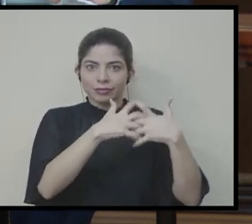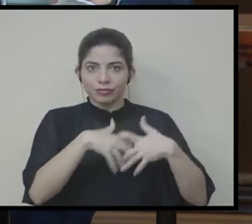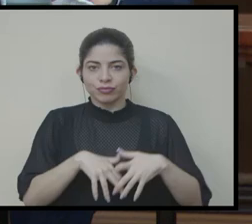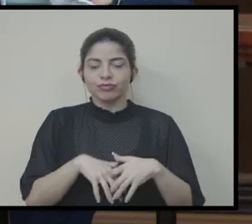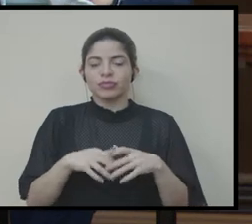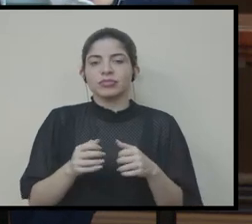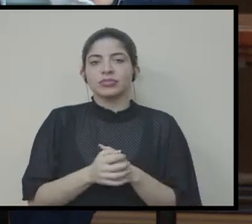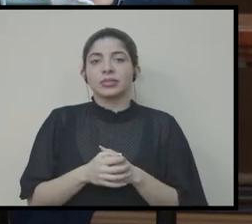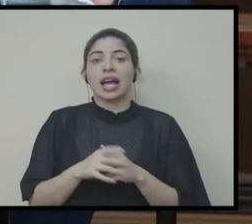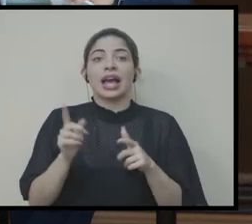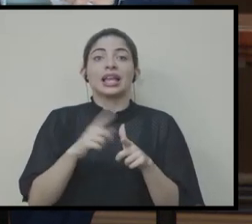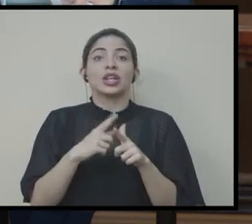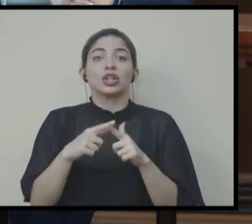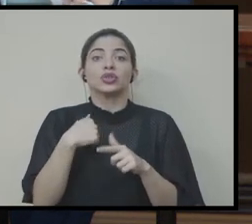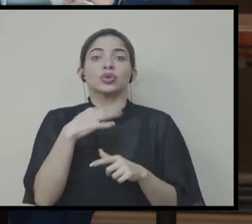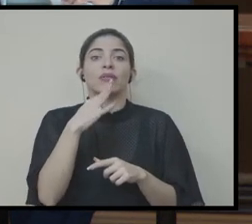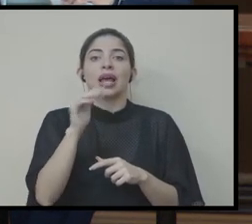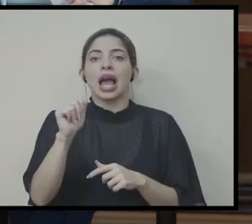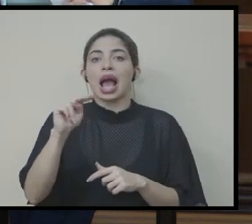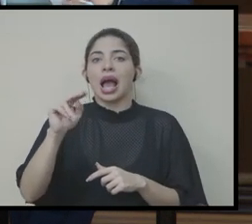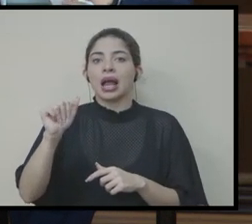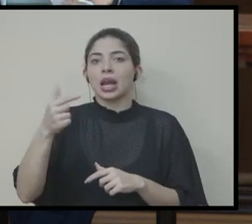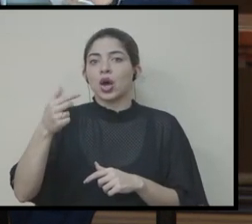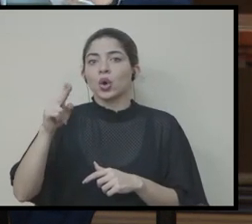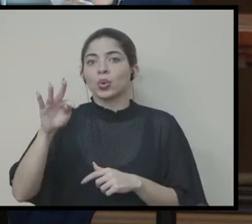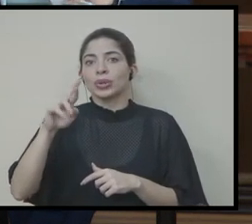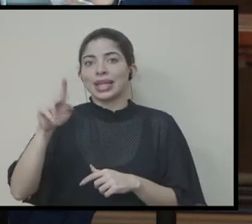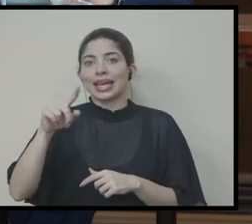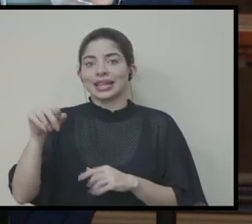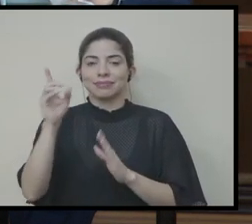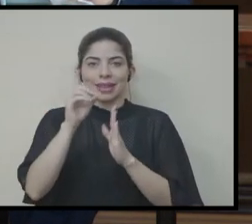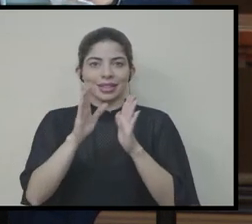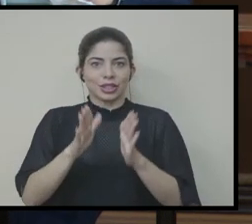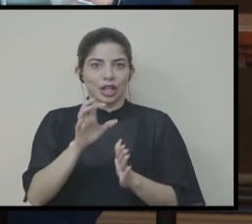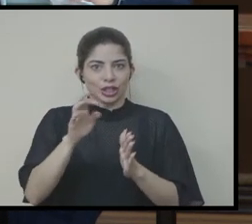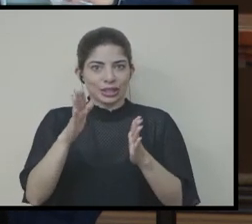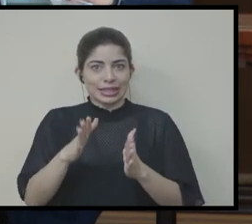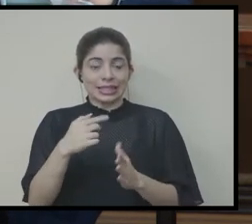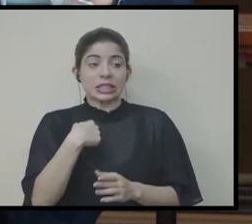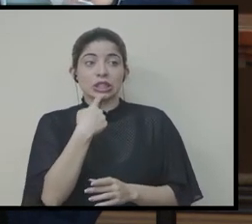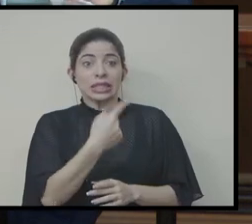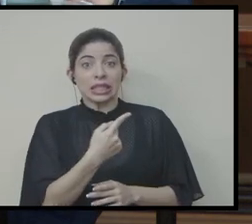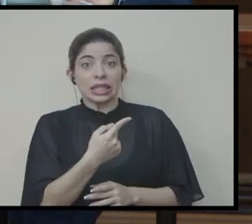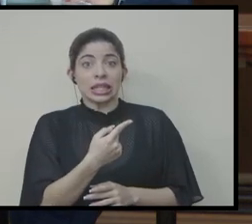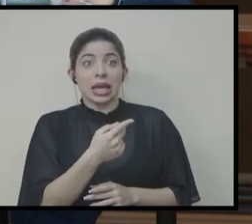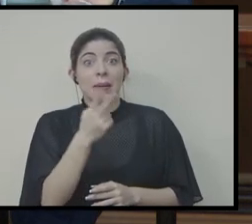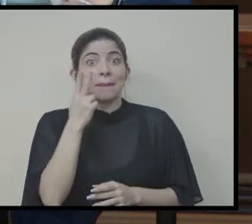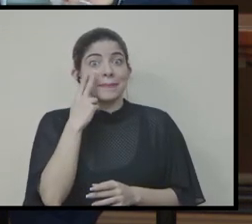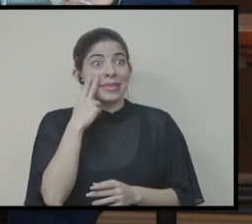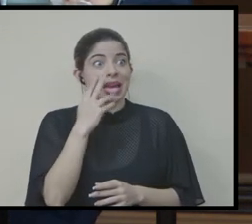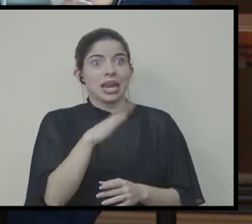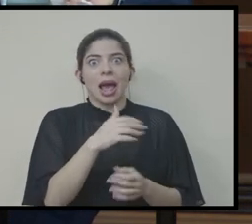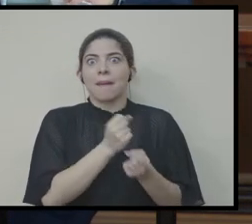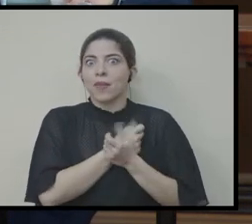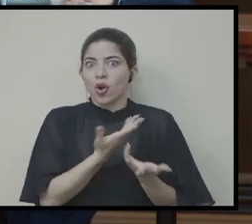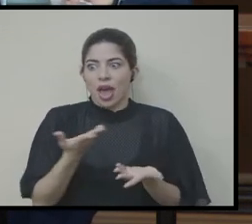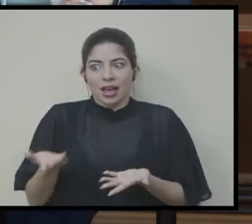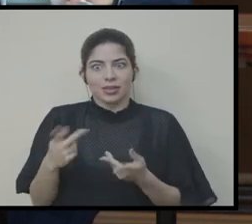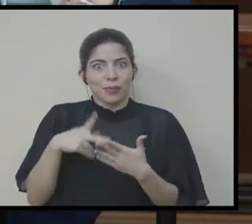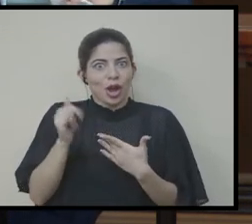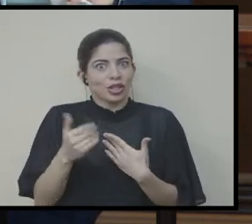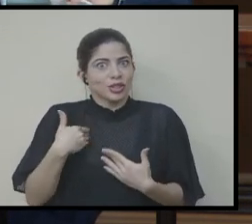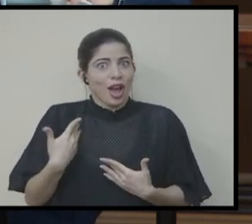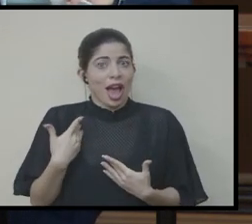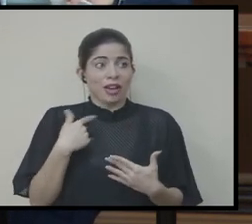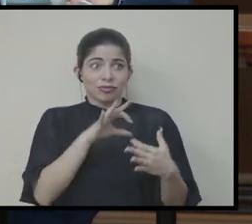Exactamente. Entonces hablé con Ana Gutiérrez, que es una diseñadora costarricense, y le dije... Mira, mi vida, tengo este proyecto, y me dice,